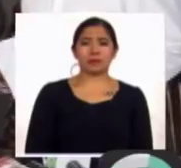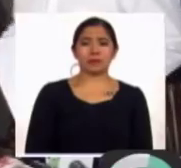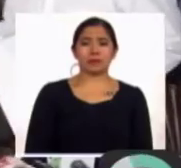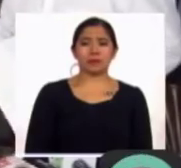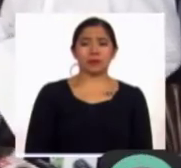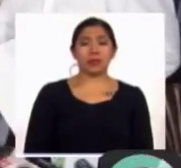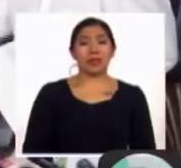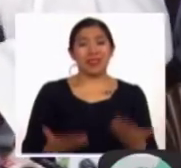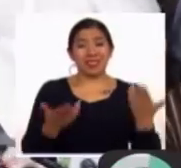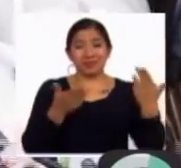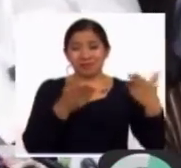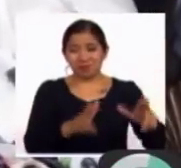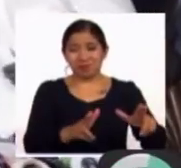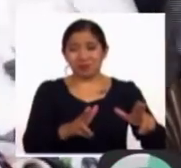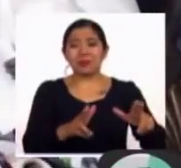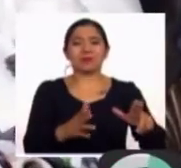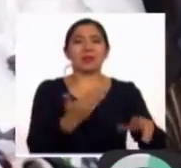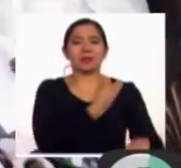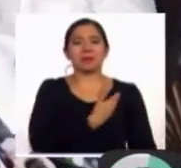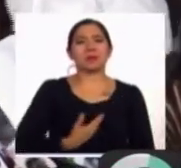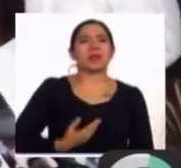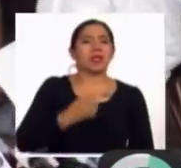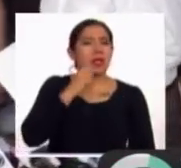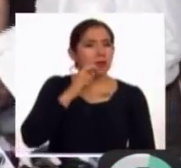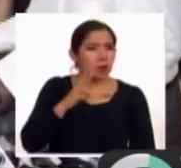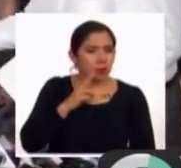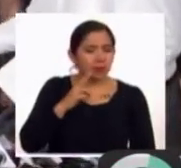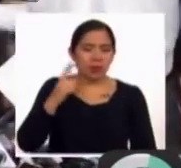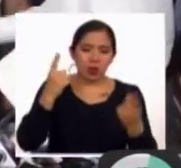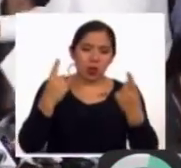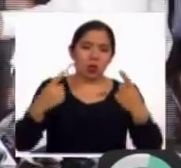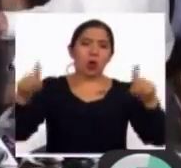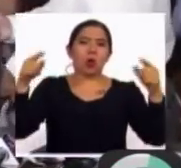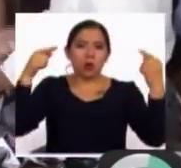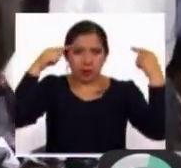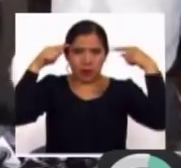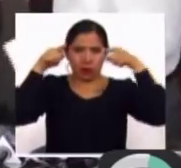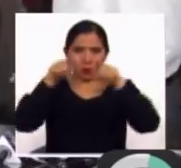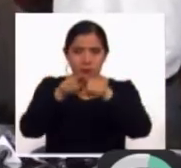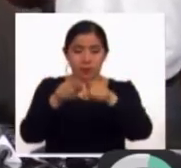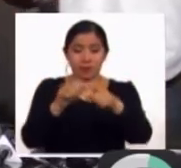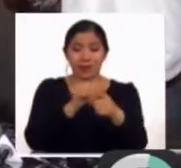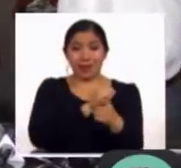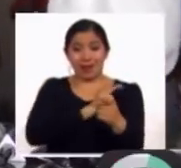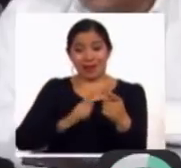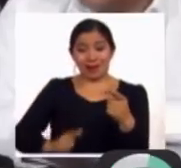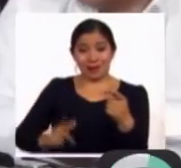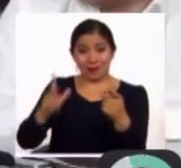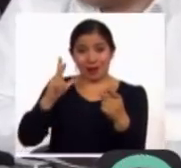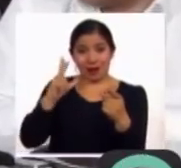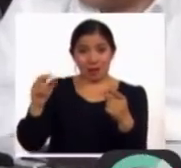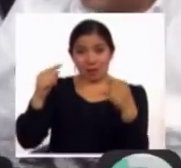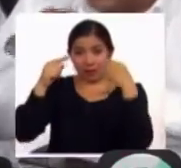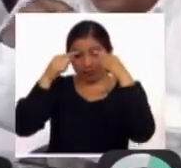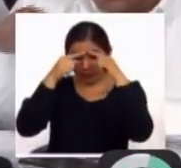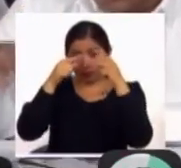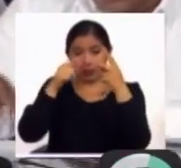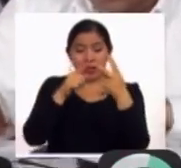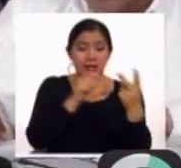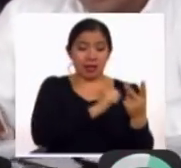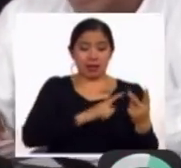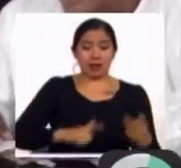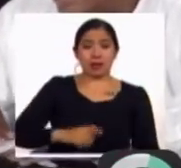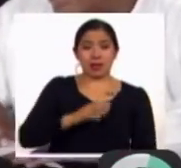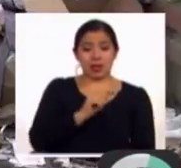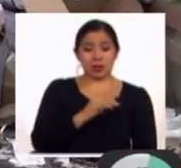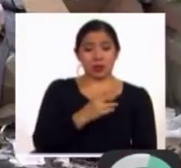A raíz de esta situación, el presidente Evo Morales logró un acuerdo con los alcaldes Luis de Villa y Damaso Hinaja para el acopio de la basura por